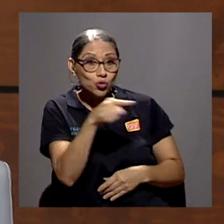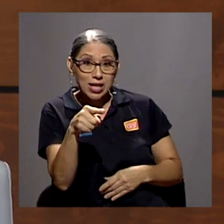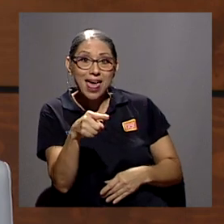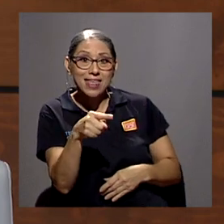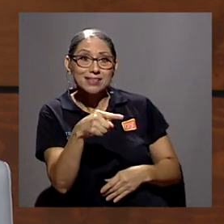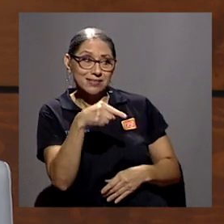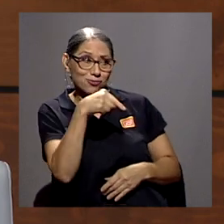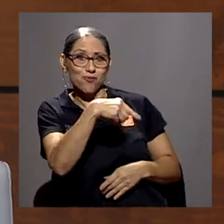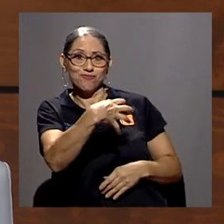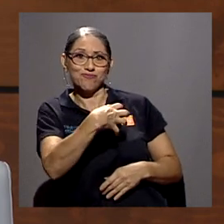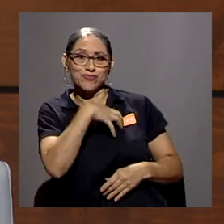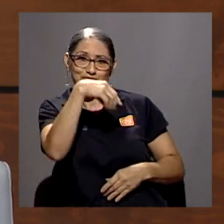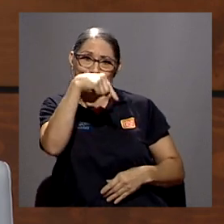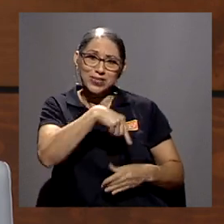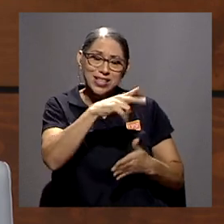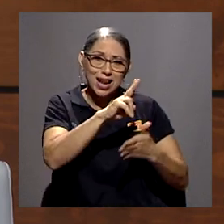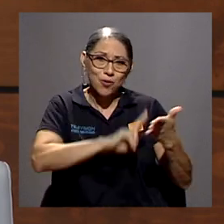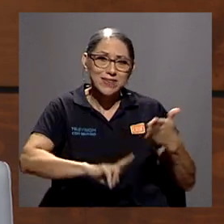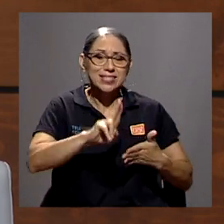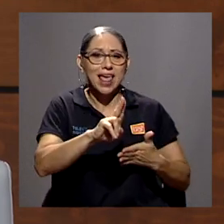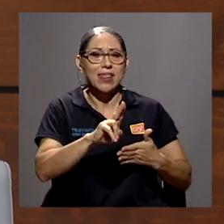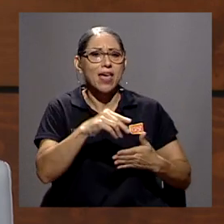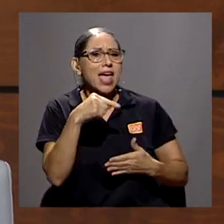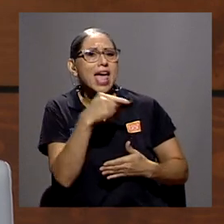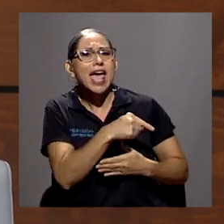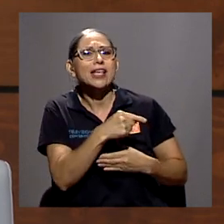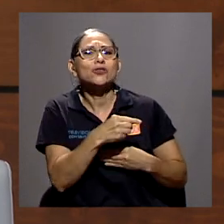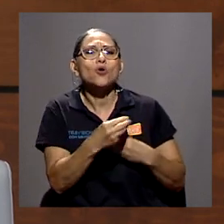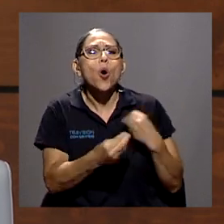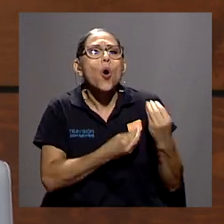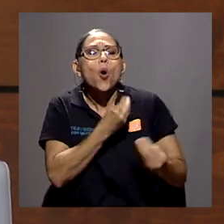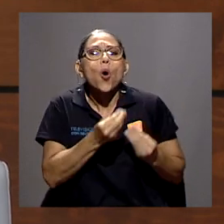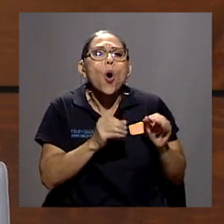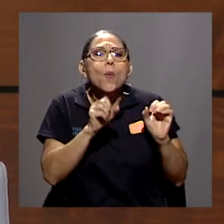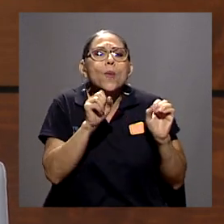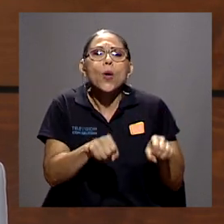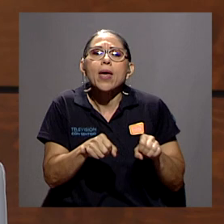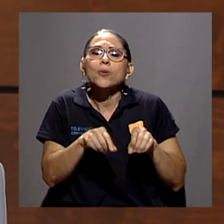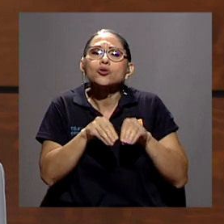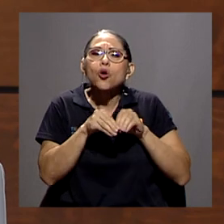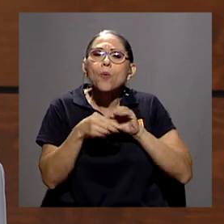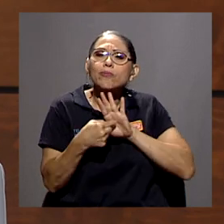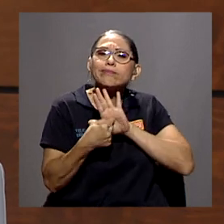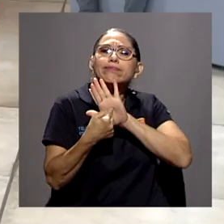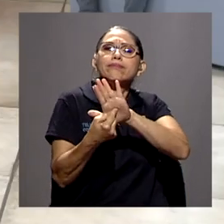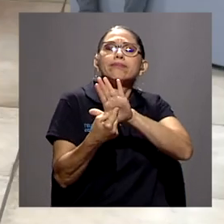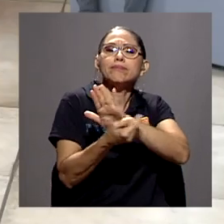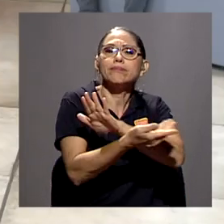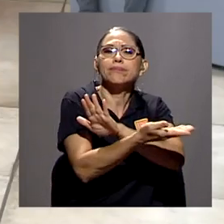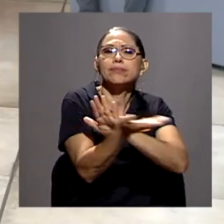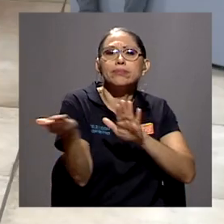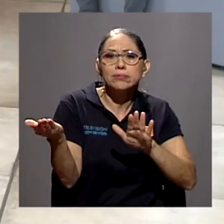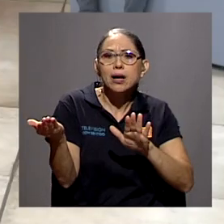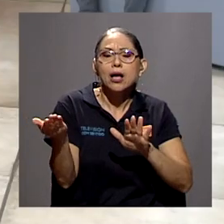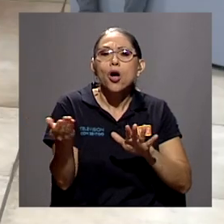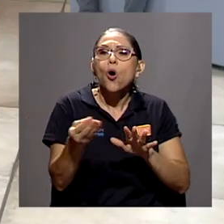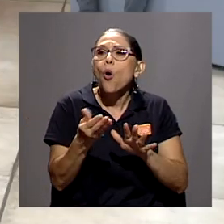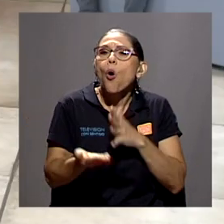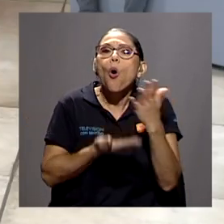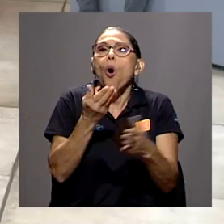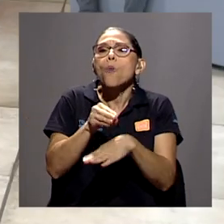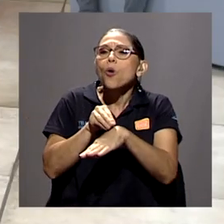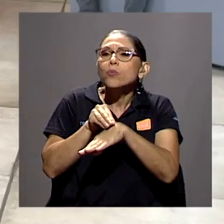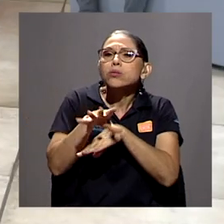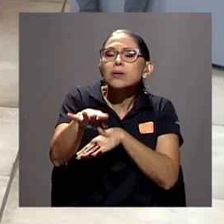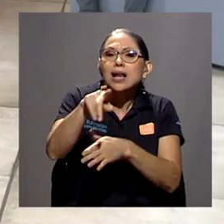como también hacer eso digamos como una caja de resonancia y lo digo directamente hacia hacia la escuela hacia el